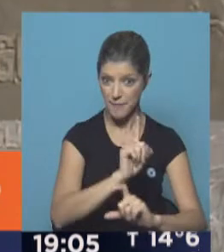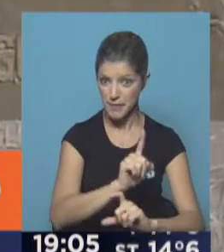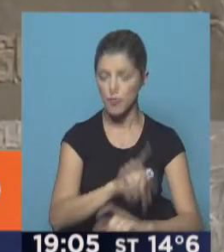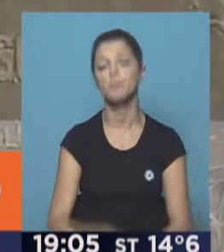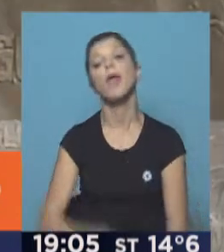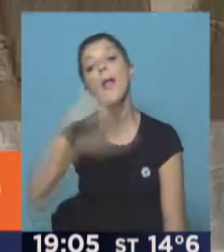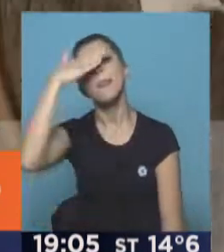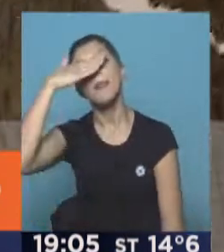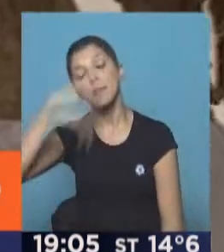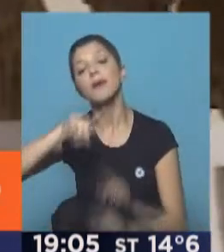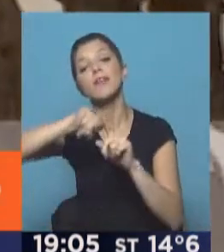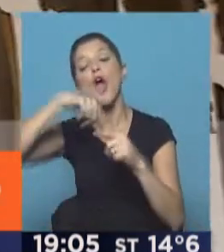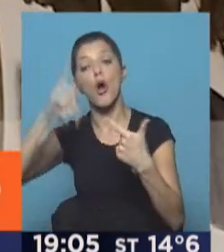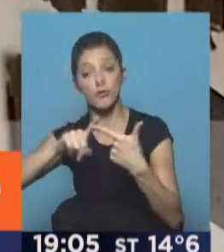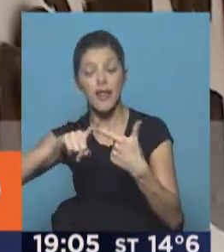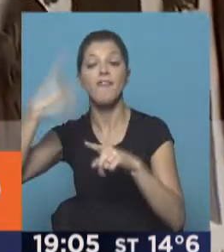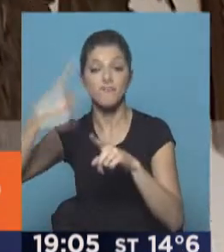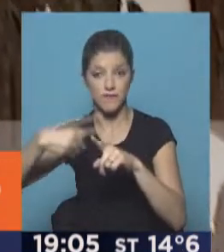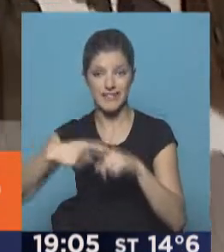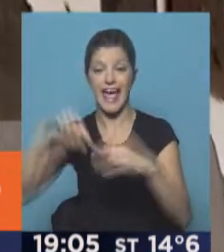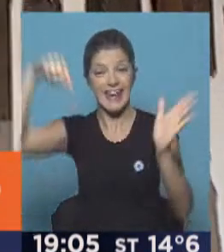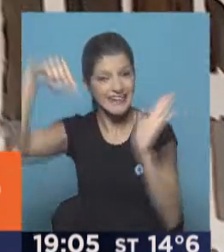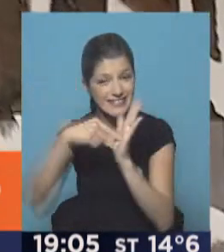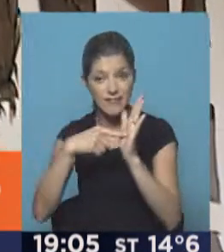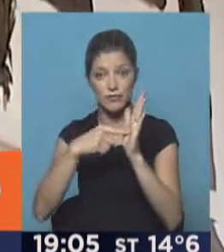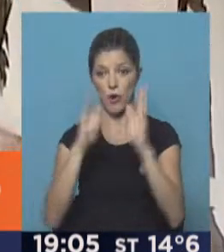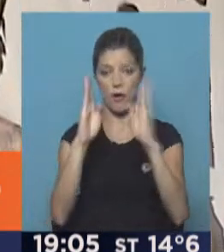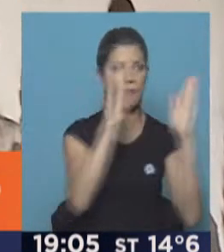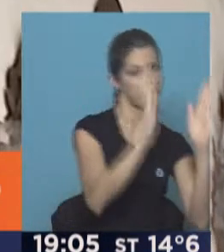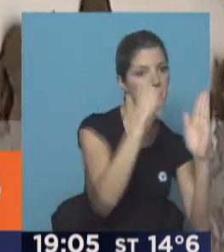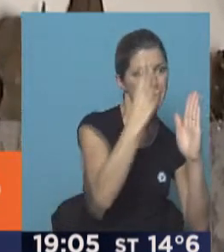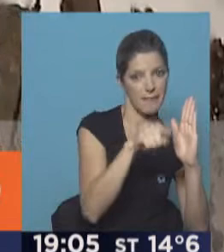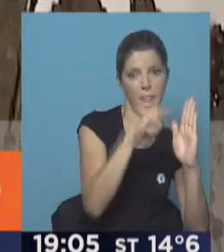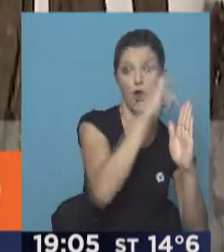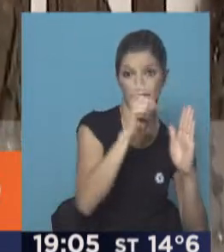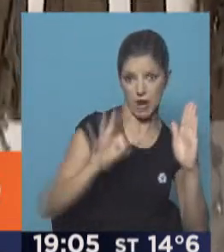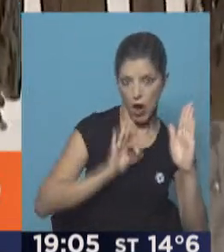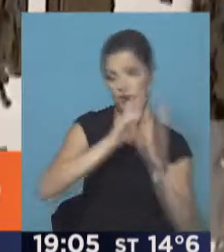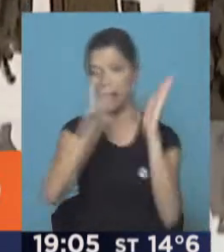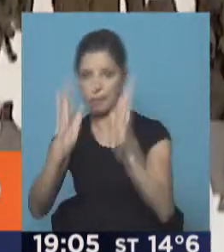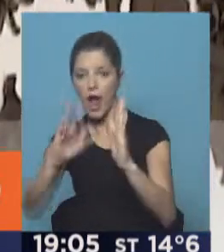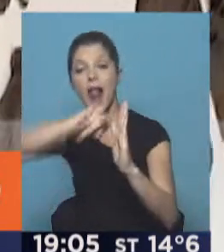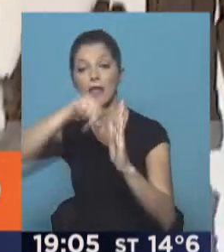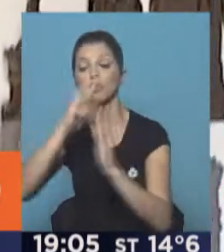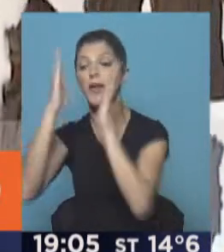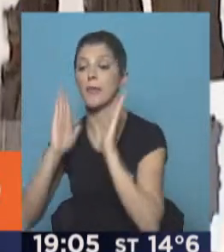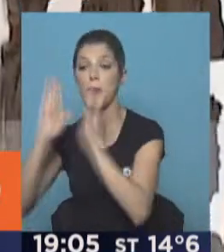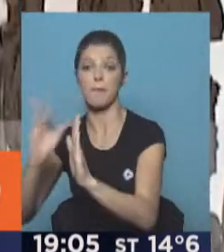del sesquicentenario, que ocupan el centro de la galería, y hacia el fondo, después del año